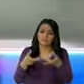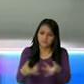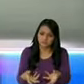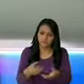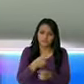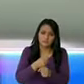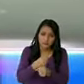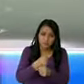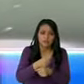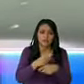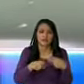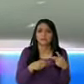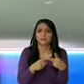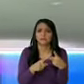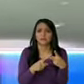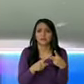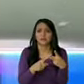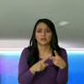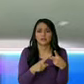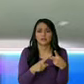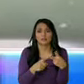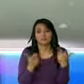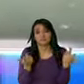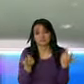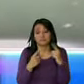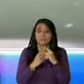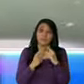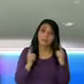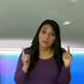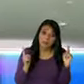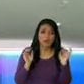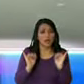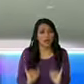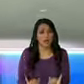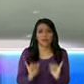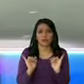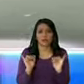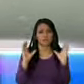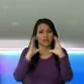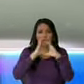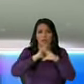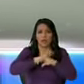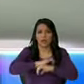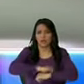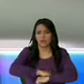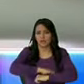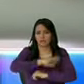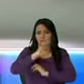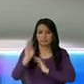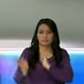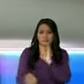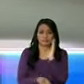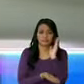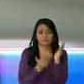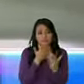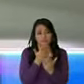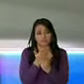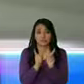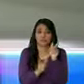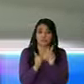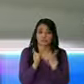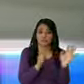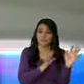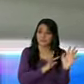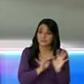café, pero de todas maneras hemos estado ahí toda la noche. Y agradecemos a los ciudadanos que se han